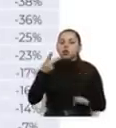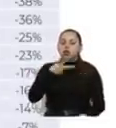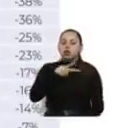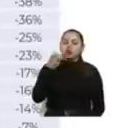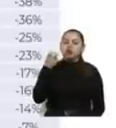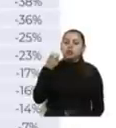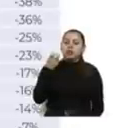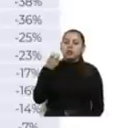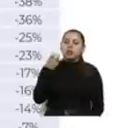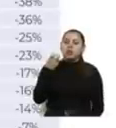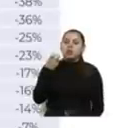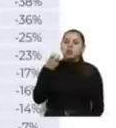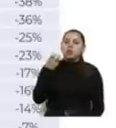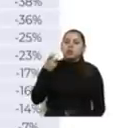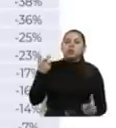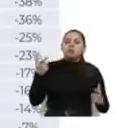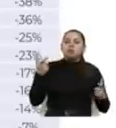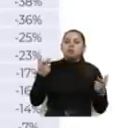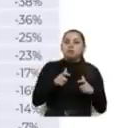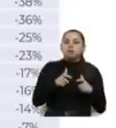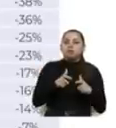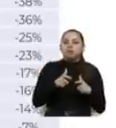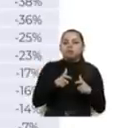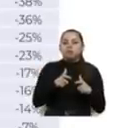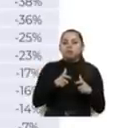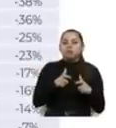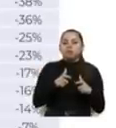200 menos,